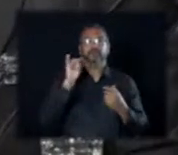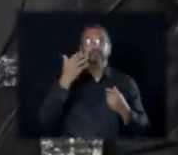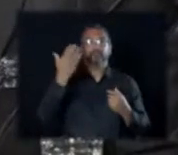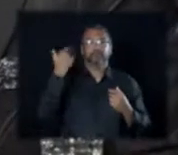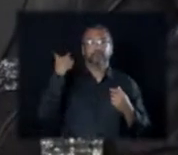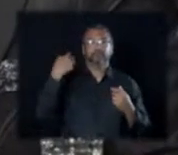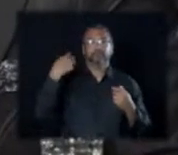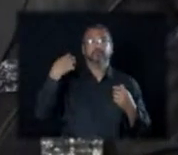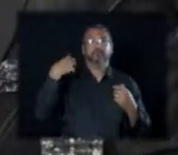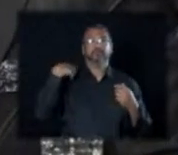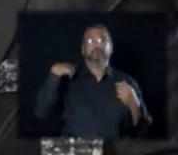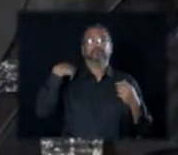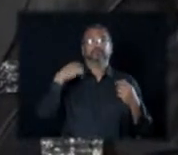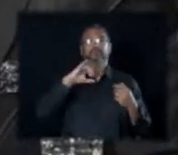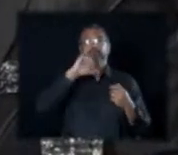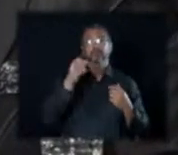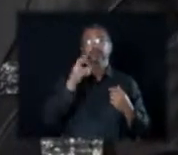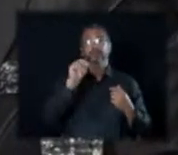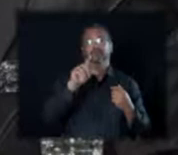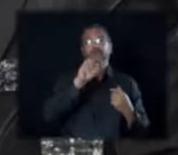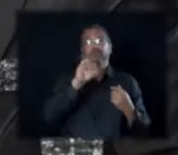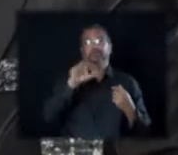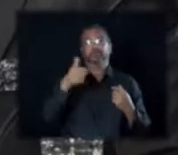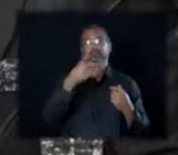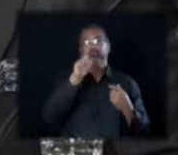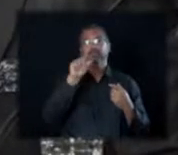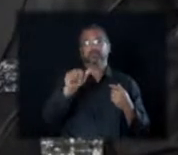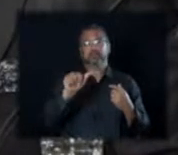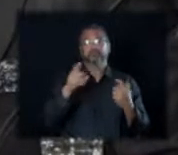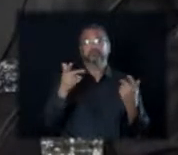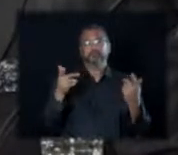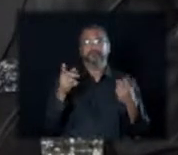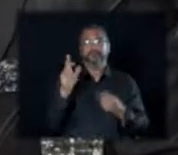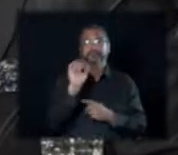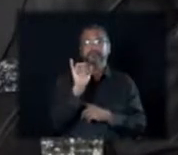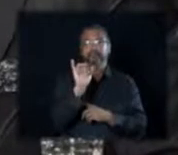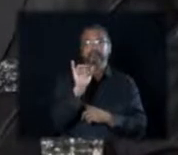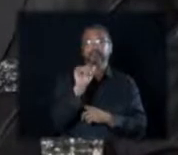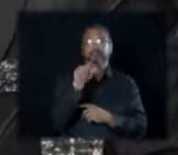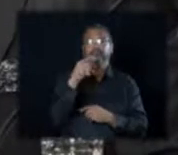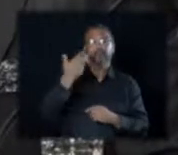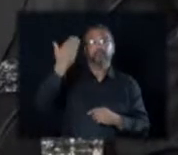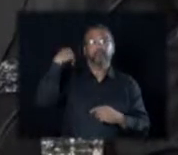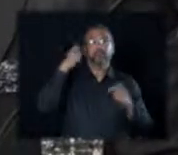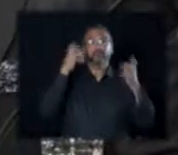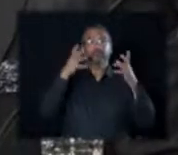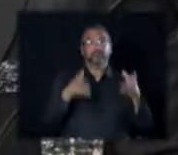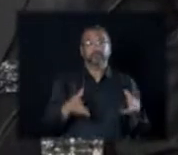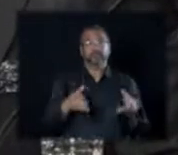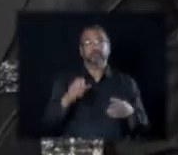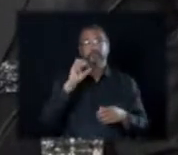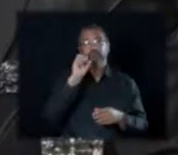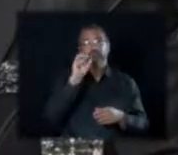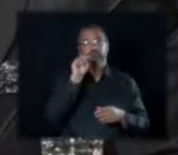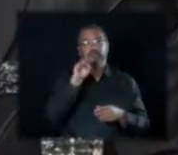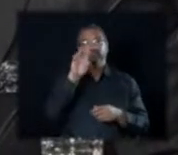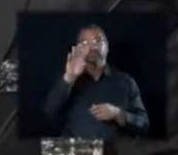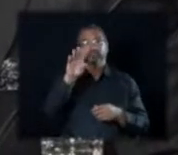El antiguo secretario del Departamento del Tesoro, Juan Zaragoza Gómez, de Hacienda. Y el antiguo